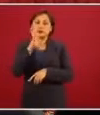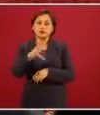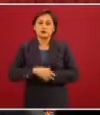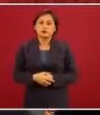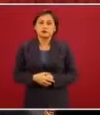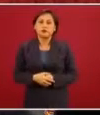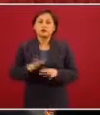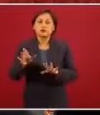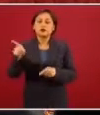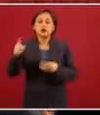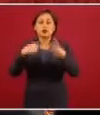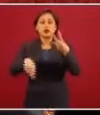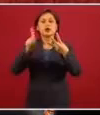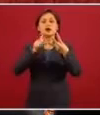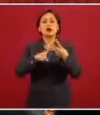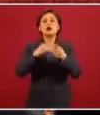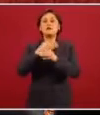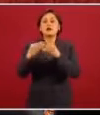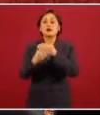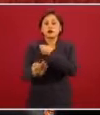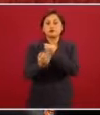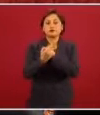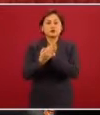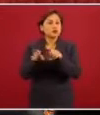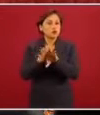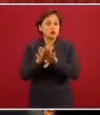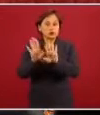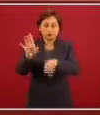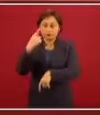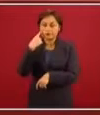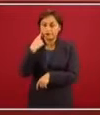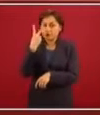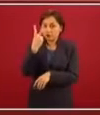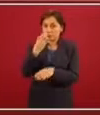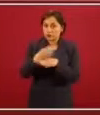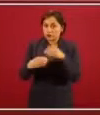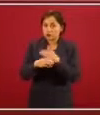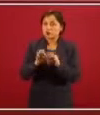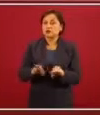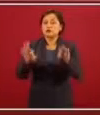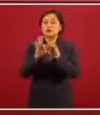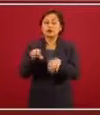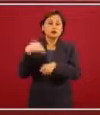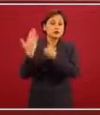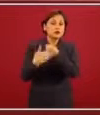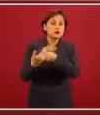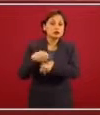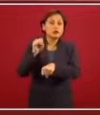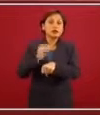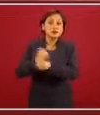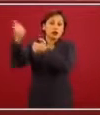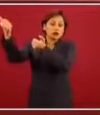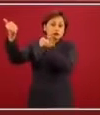Equipos de protección. Los equipos de protección, dos cosas. Una, vamos a tener al inicio de la siguiente semana un cargamento muy